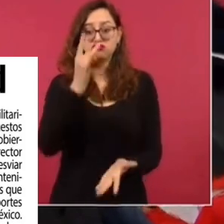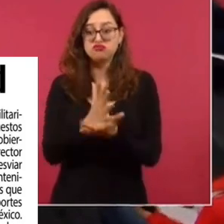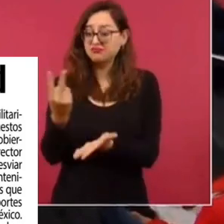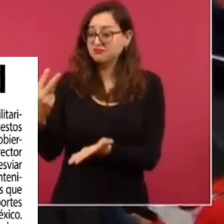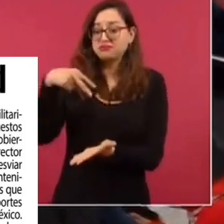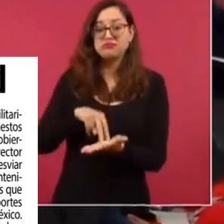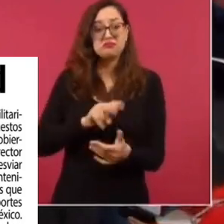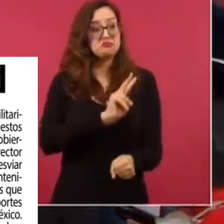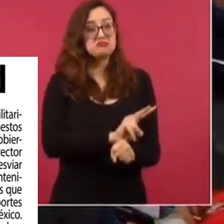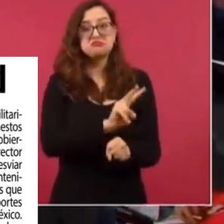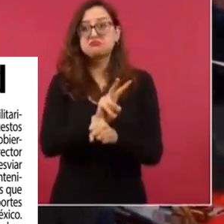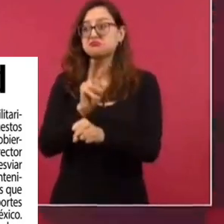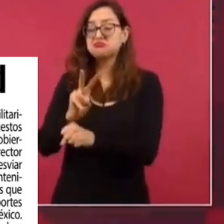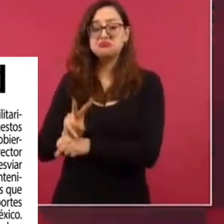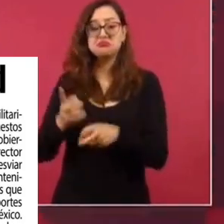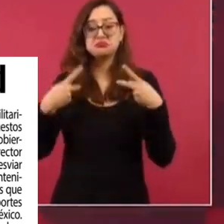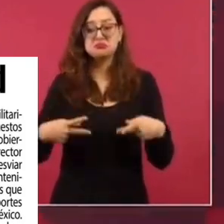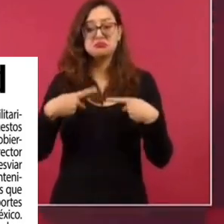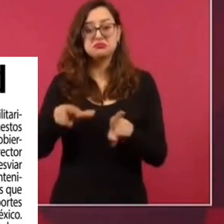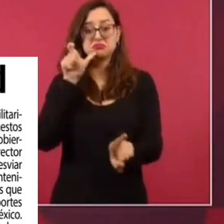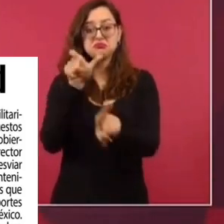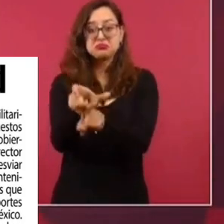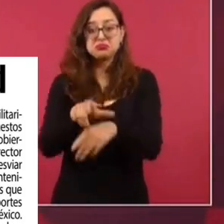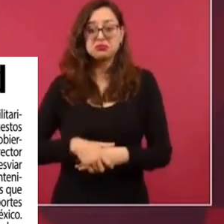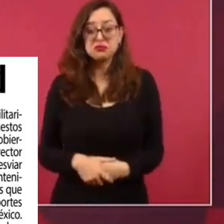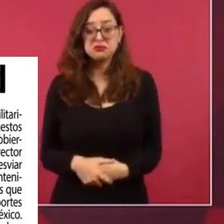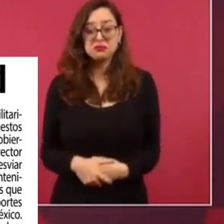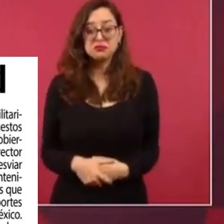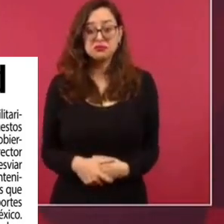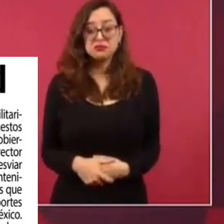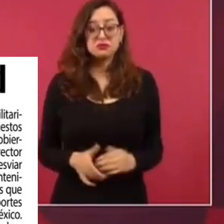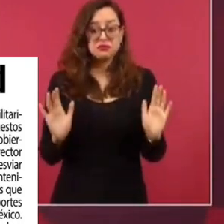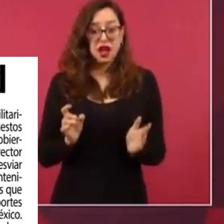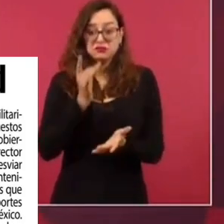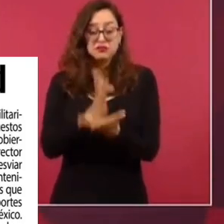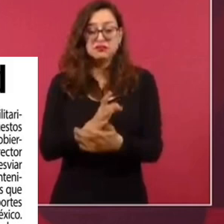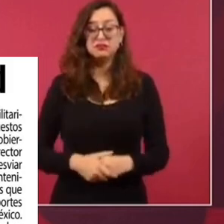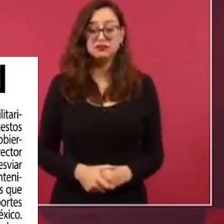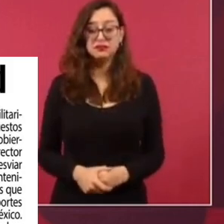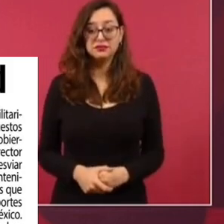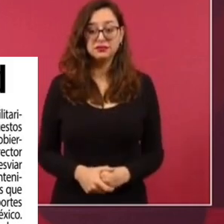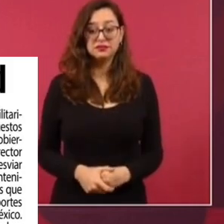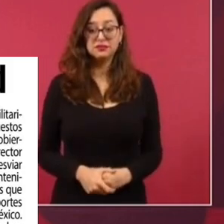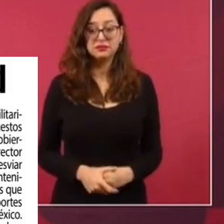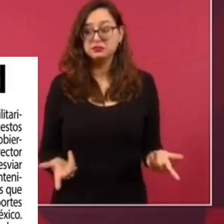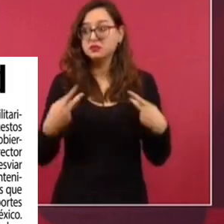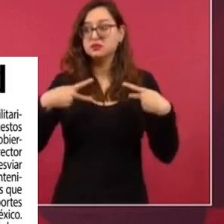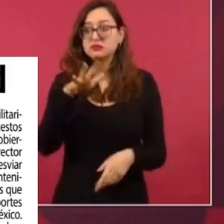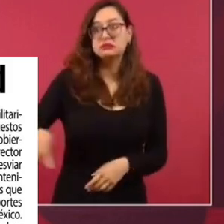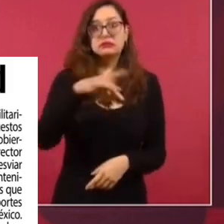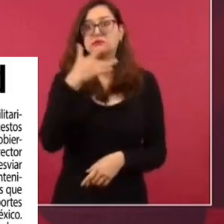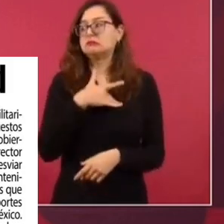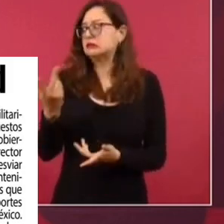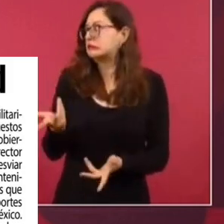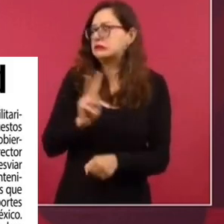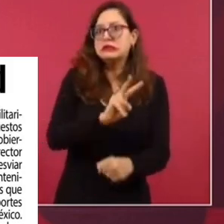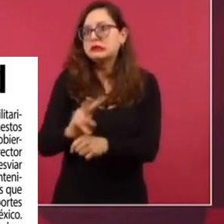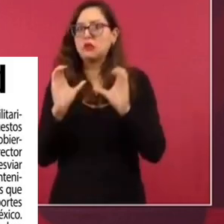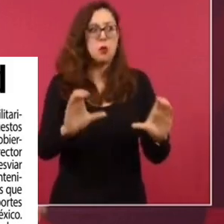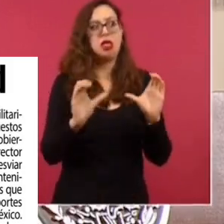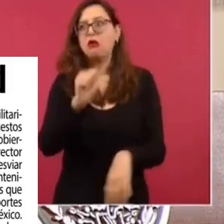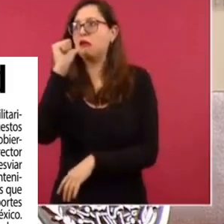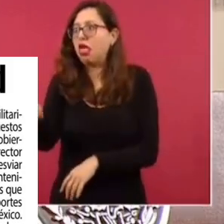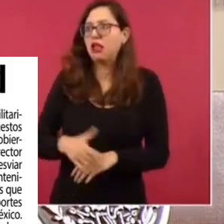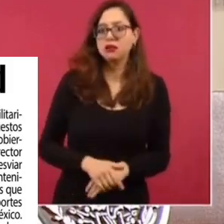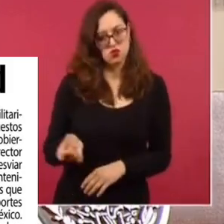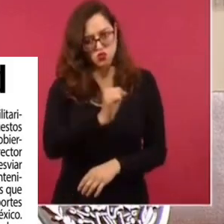autoridad y protección a los ciudadanos. Que no se sientan solos. Que sientan que hay vigilancia y